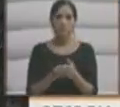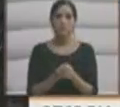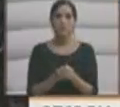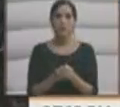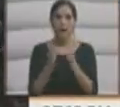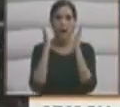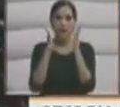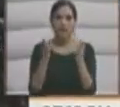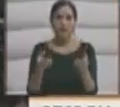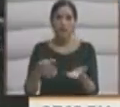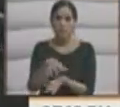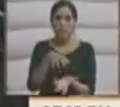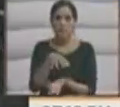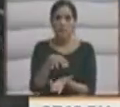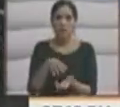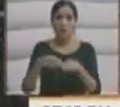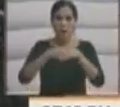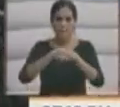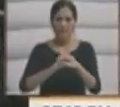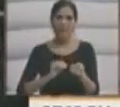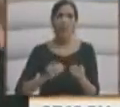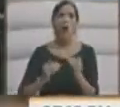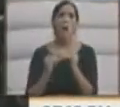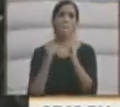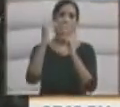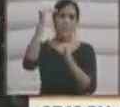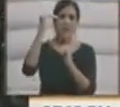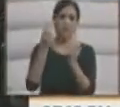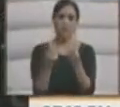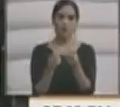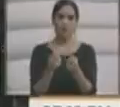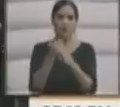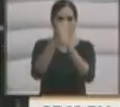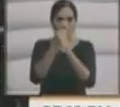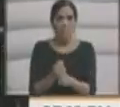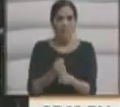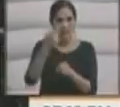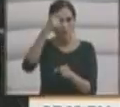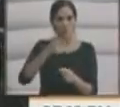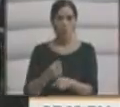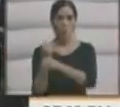es posible que una zapatería aumente así los precios y además espere al pueblo con un palo?